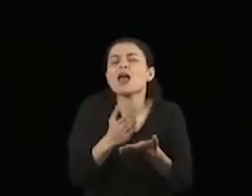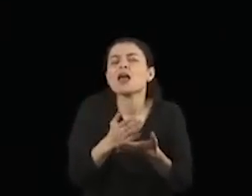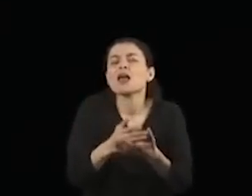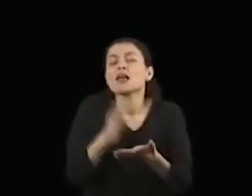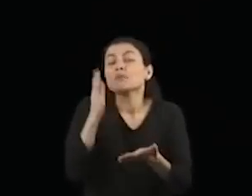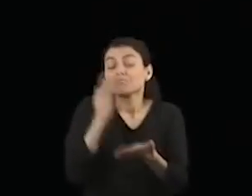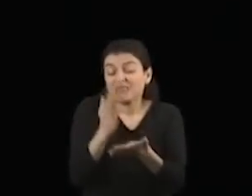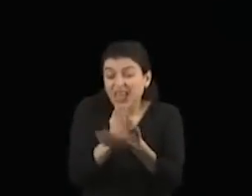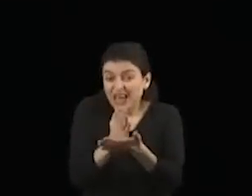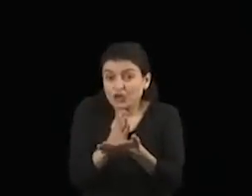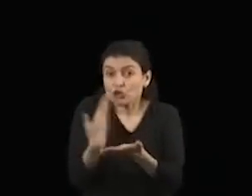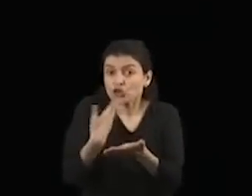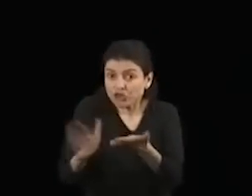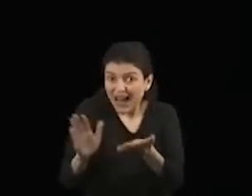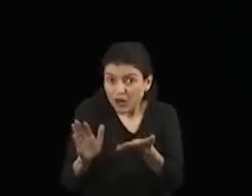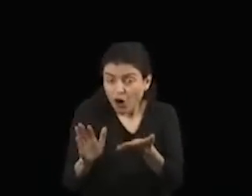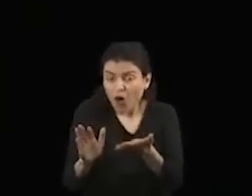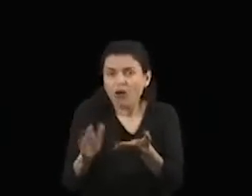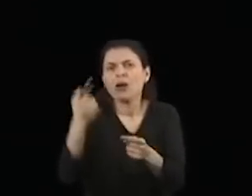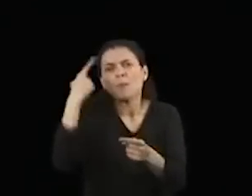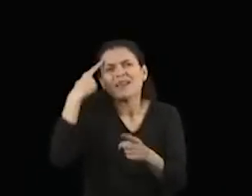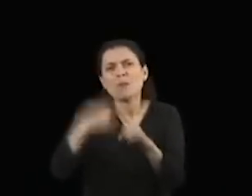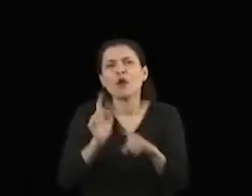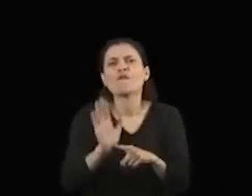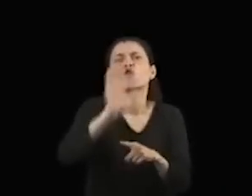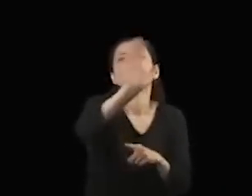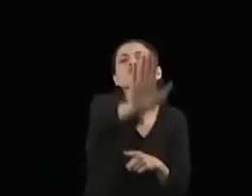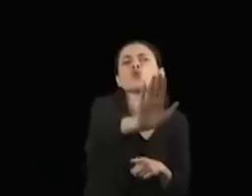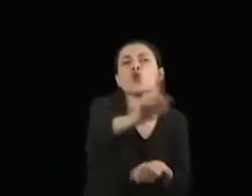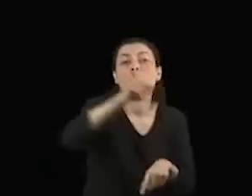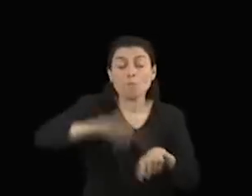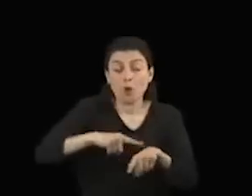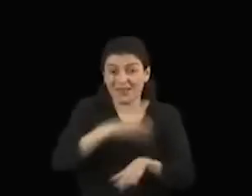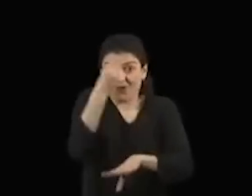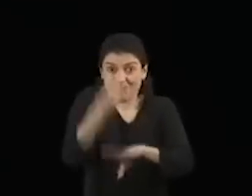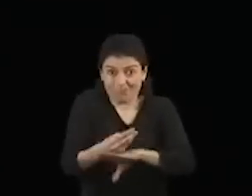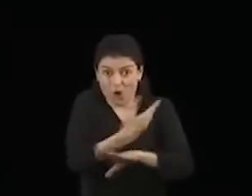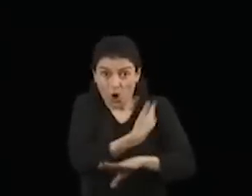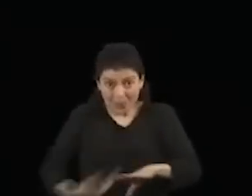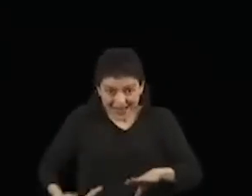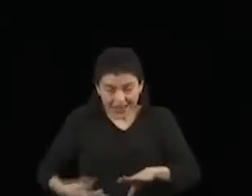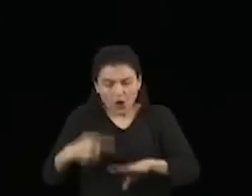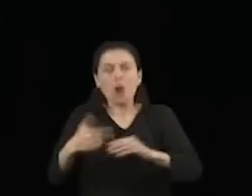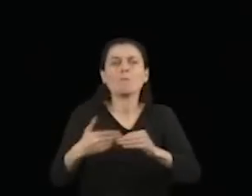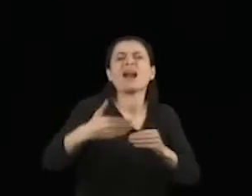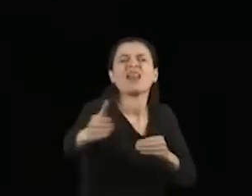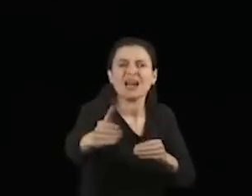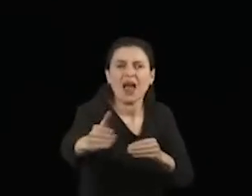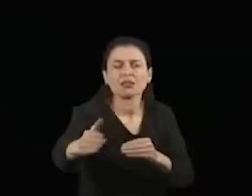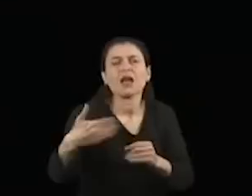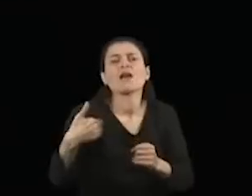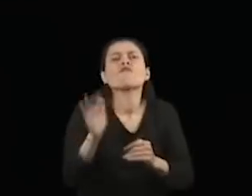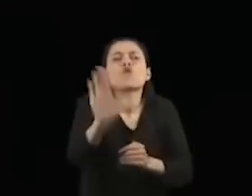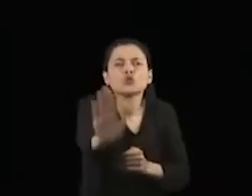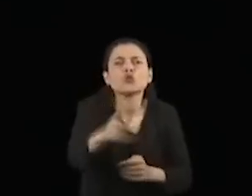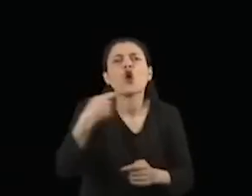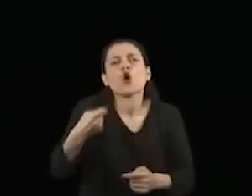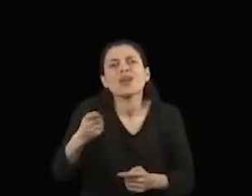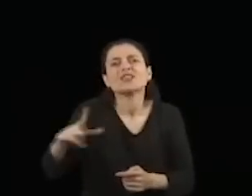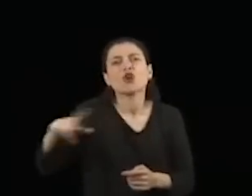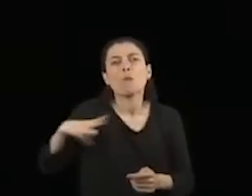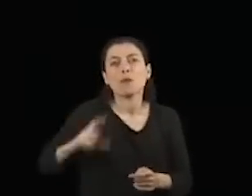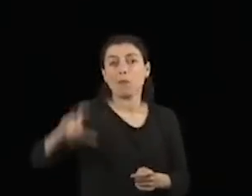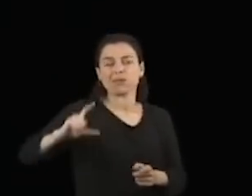toca solamente desde mi persona hacia adelante. ¿Y por qué